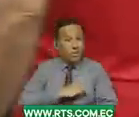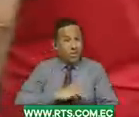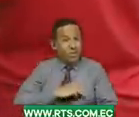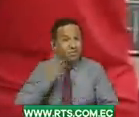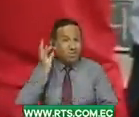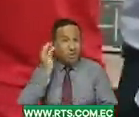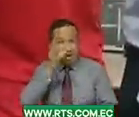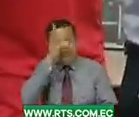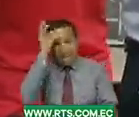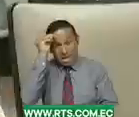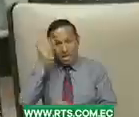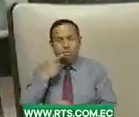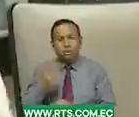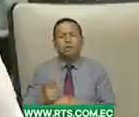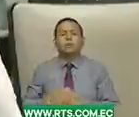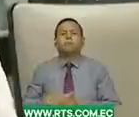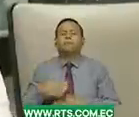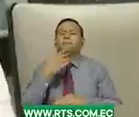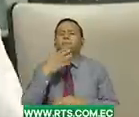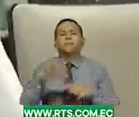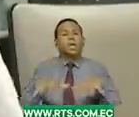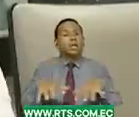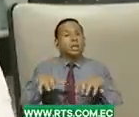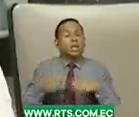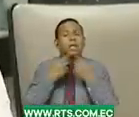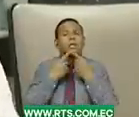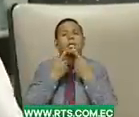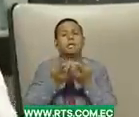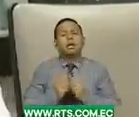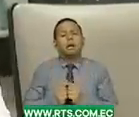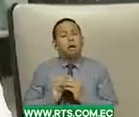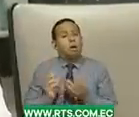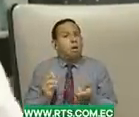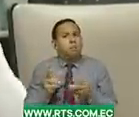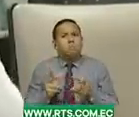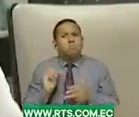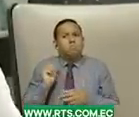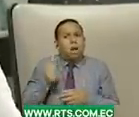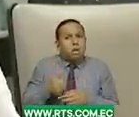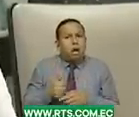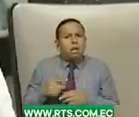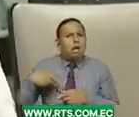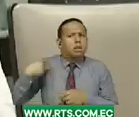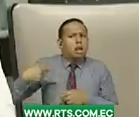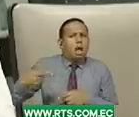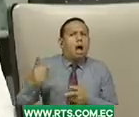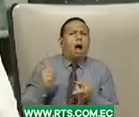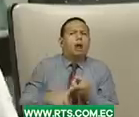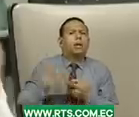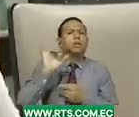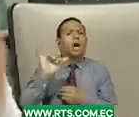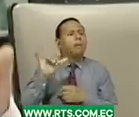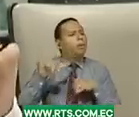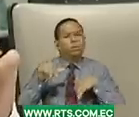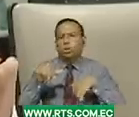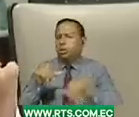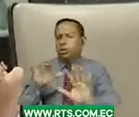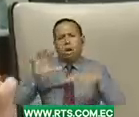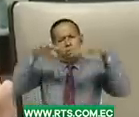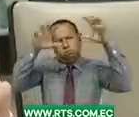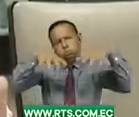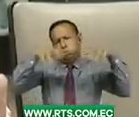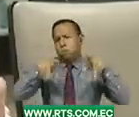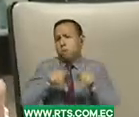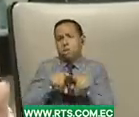COE cantonal. Que puede repetirse desde esta noche hasta el sábado. Esa es la información que tenemos del INAMI, pero probablemente